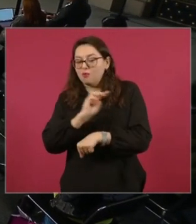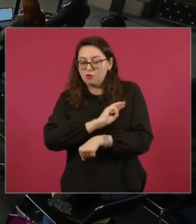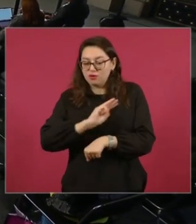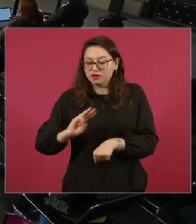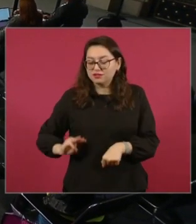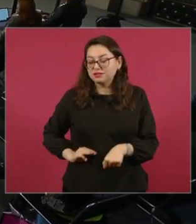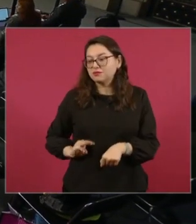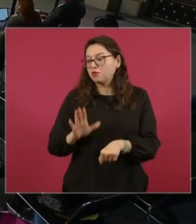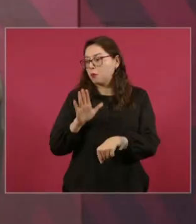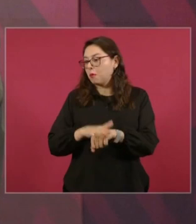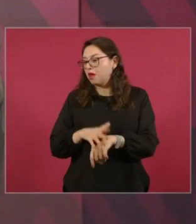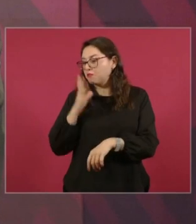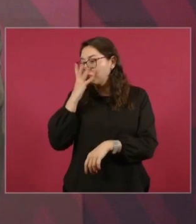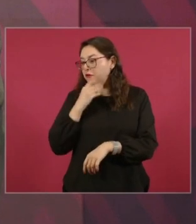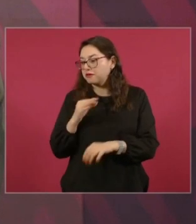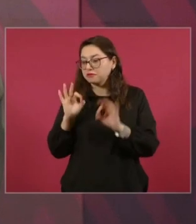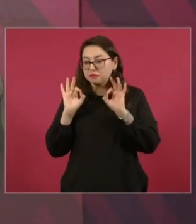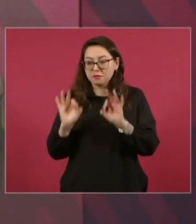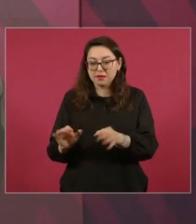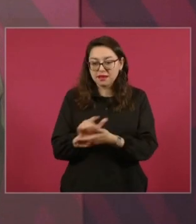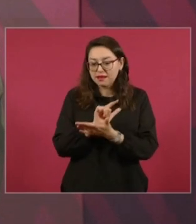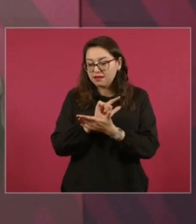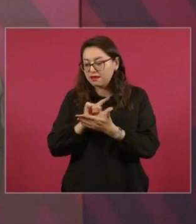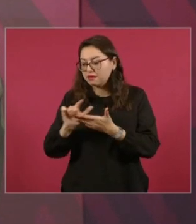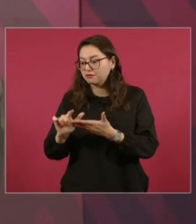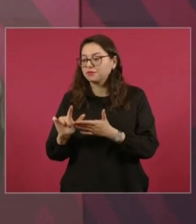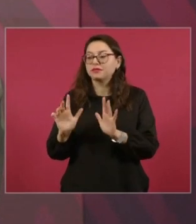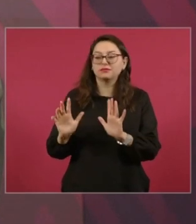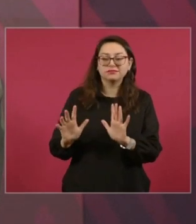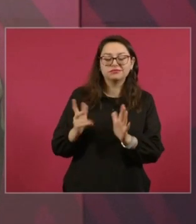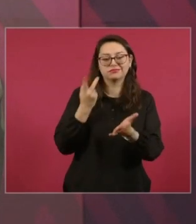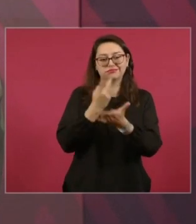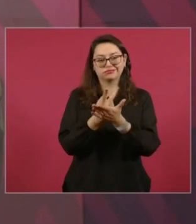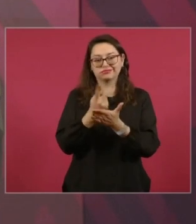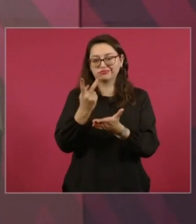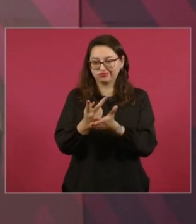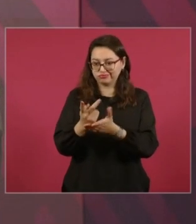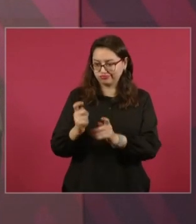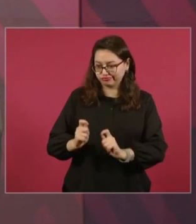darles un premio, porque